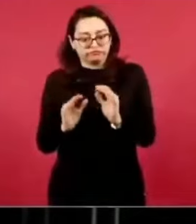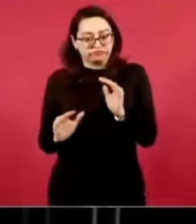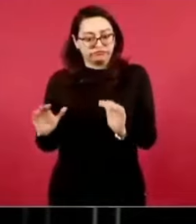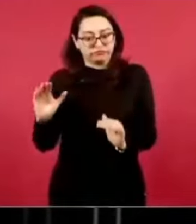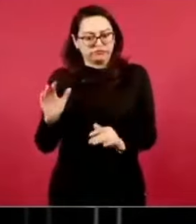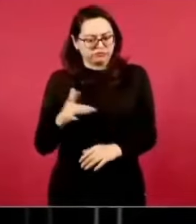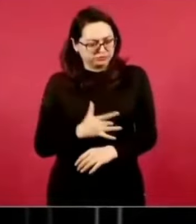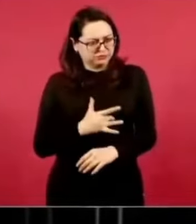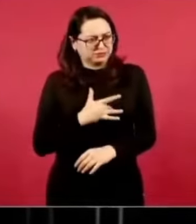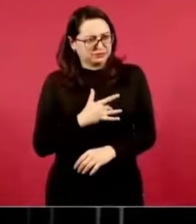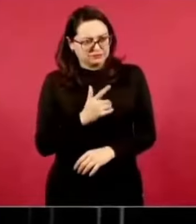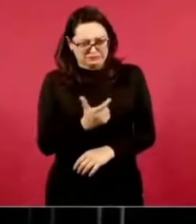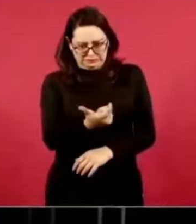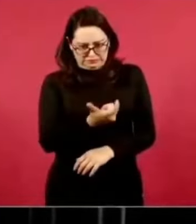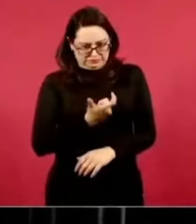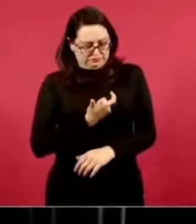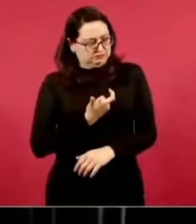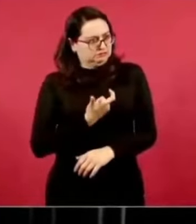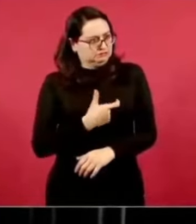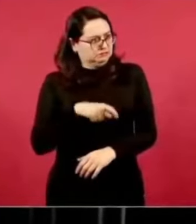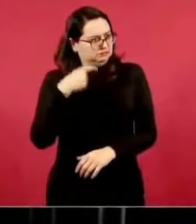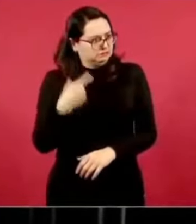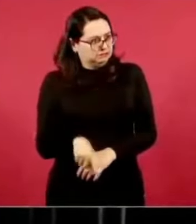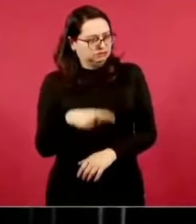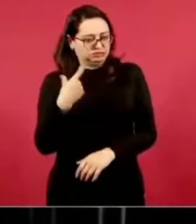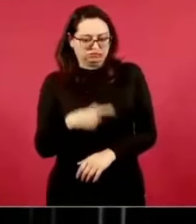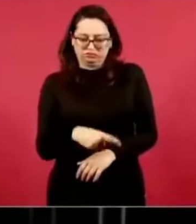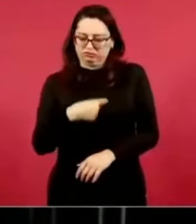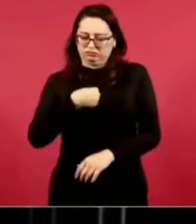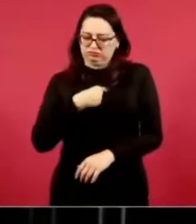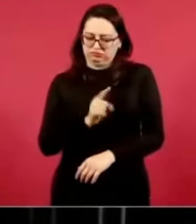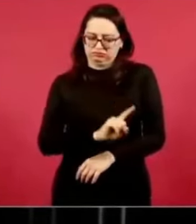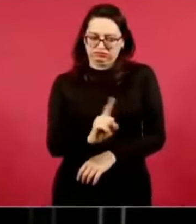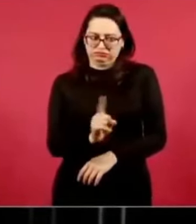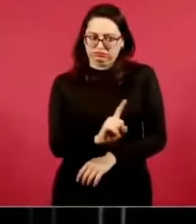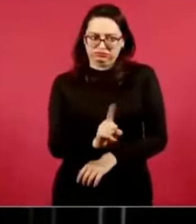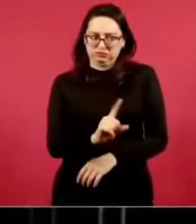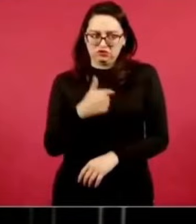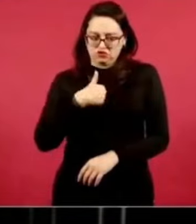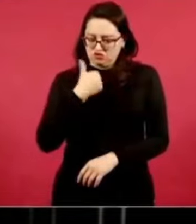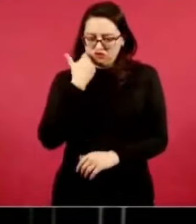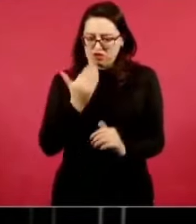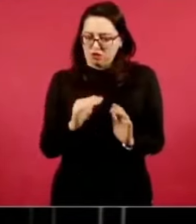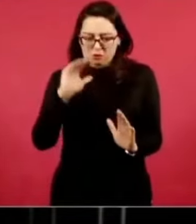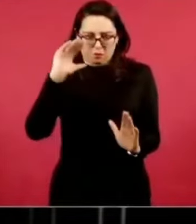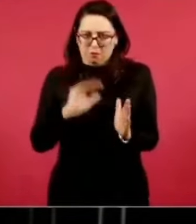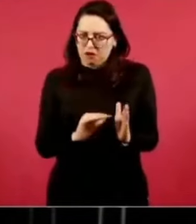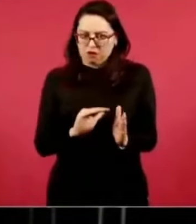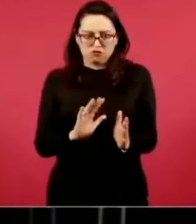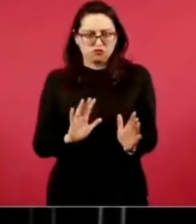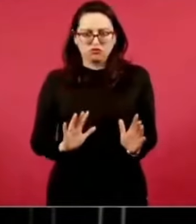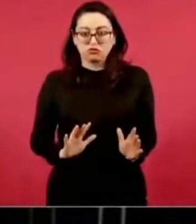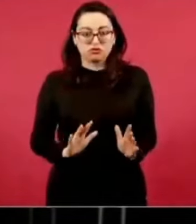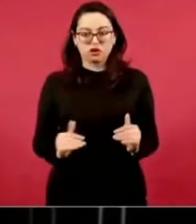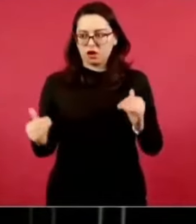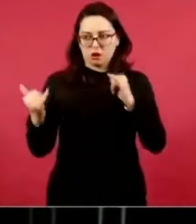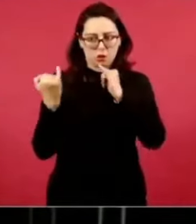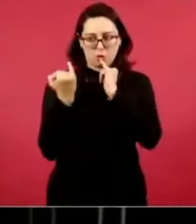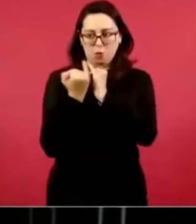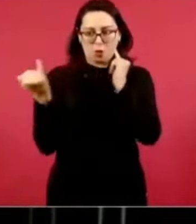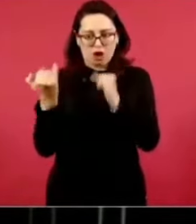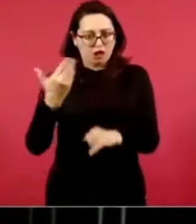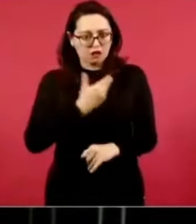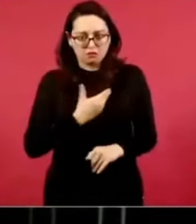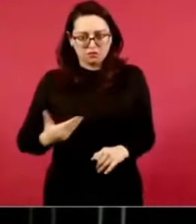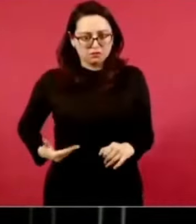de que no debe de ganar más que el presidente de la República, pero pues la Suprema Corte de Justicia pues lo está rechazando,